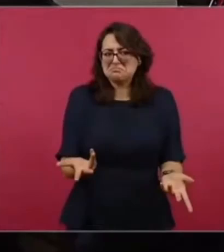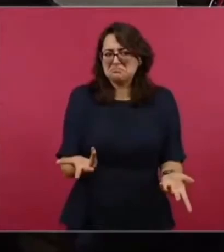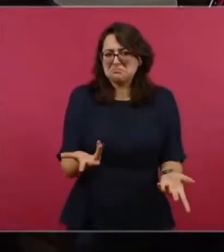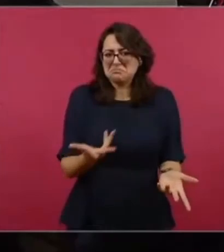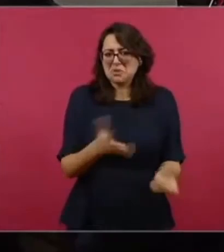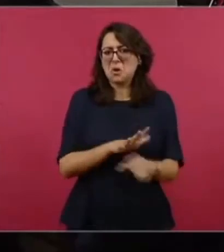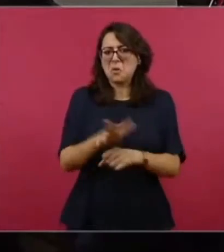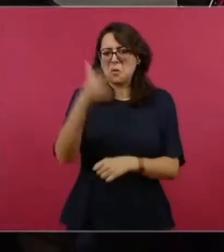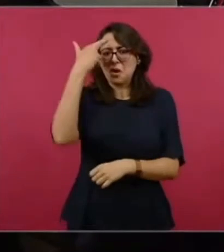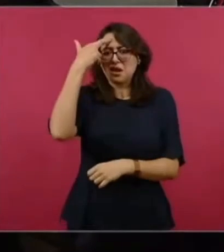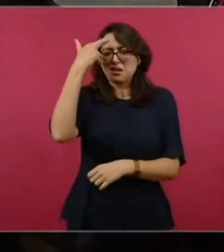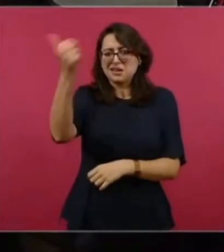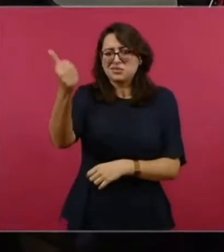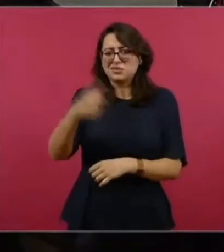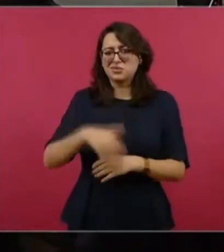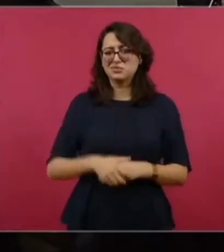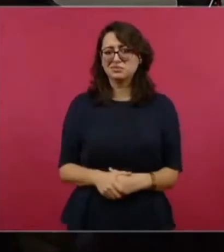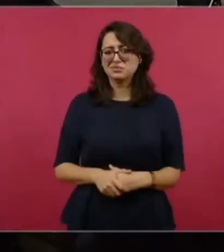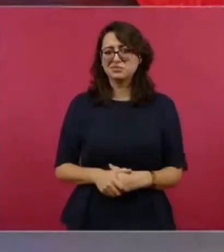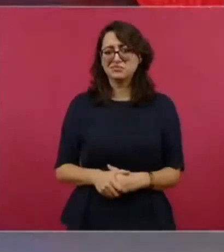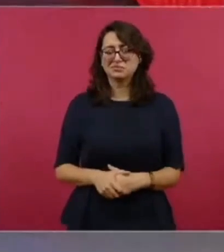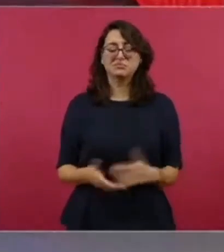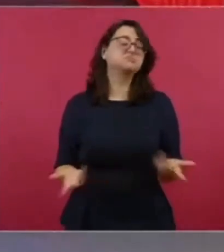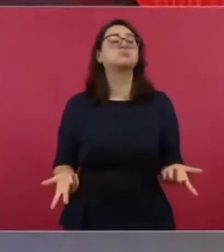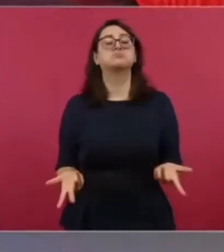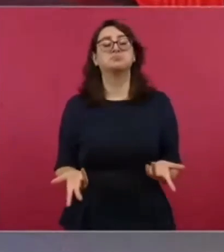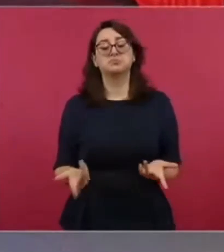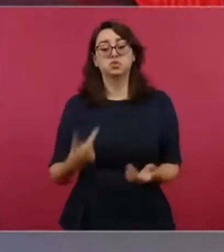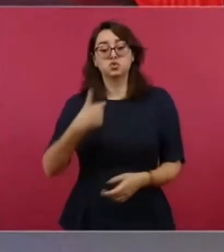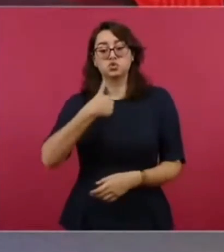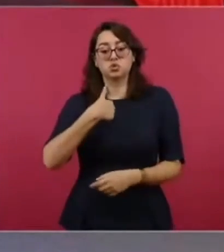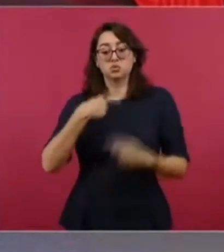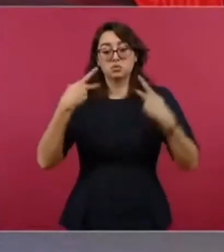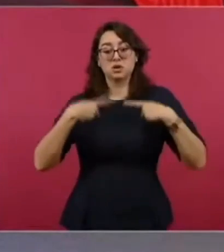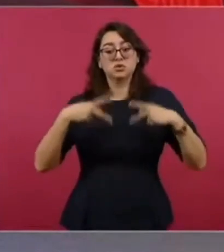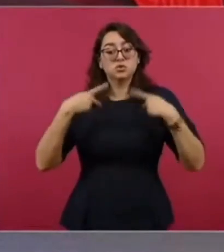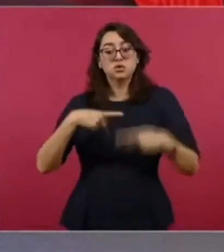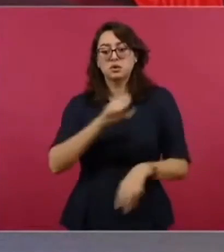Además de que no somos de malas entrañas,